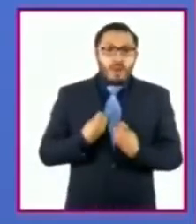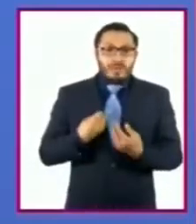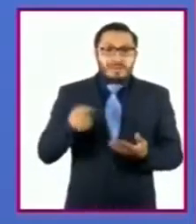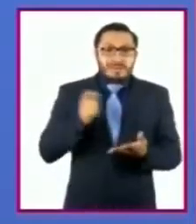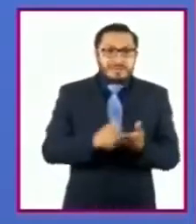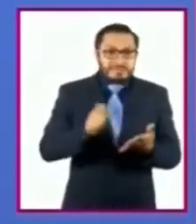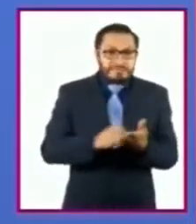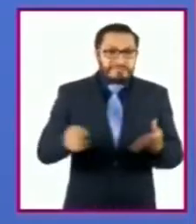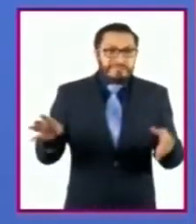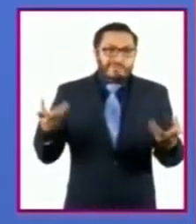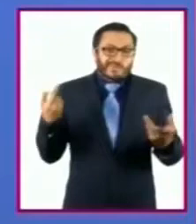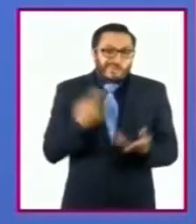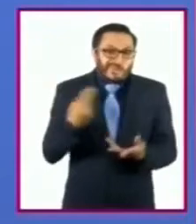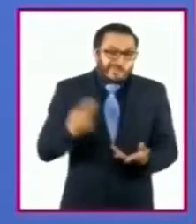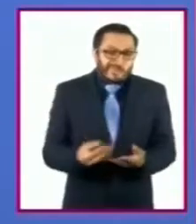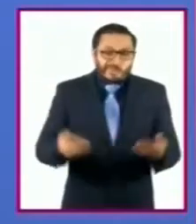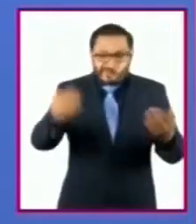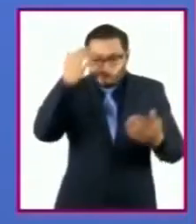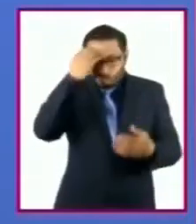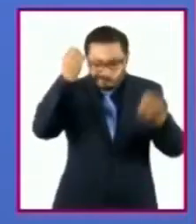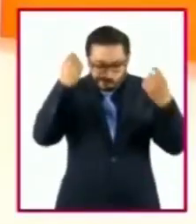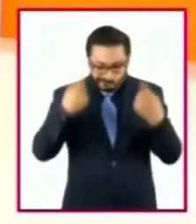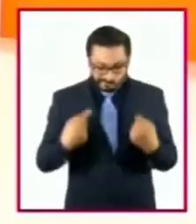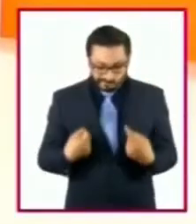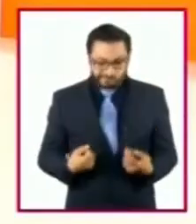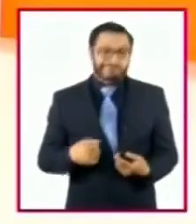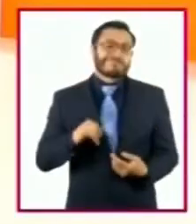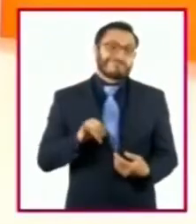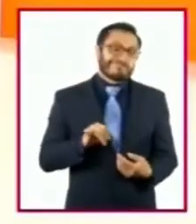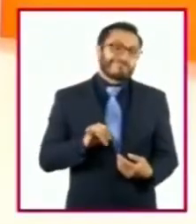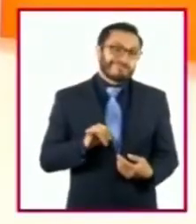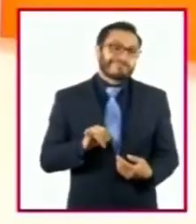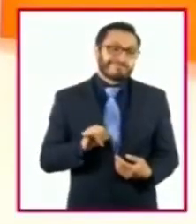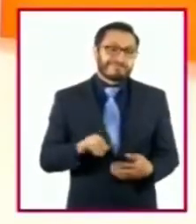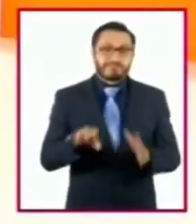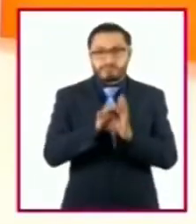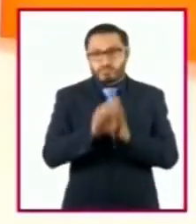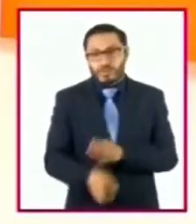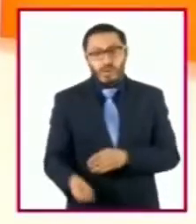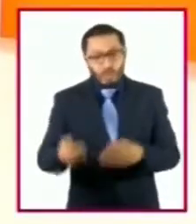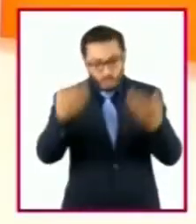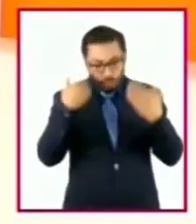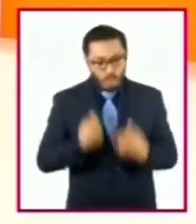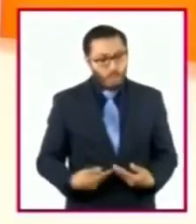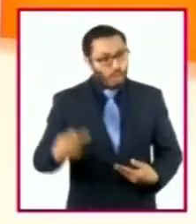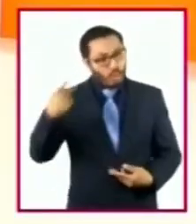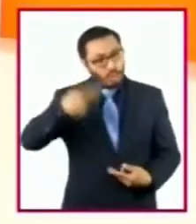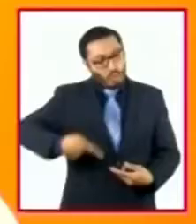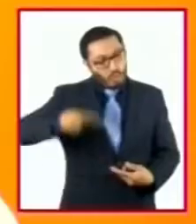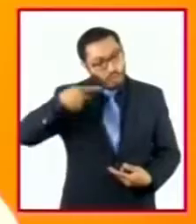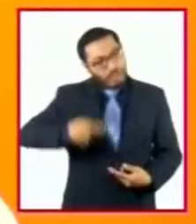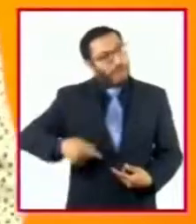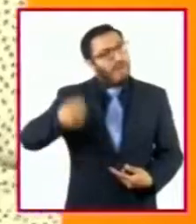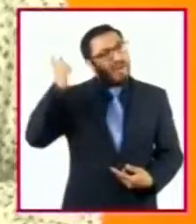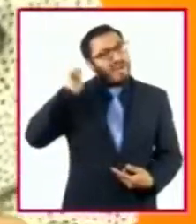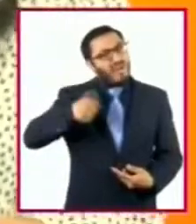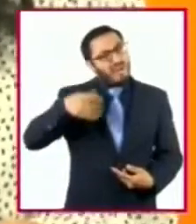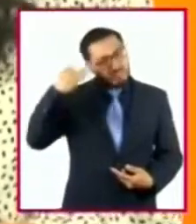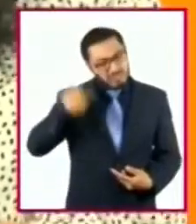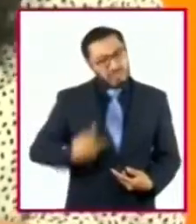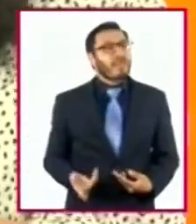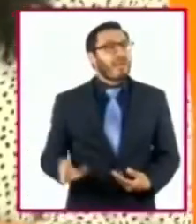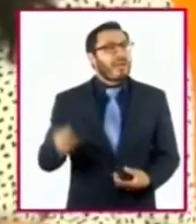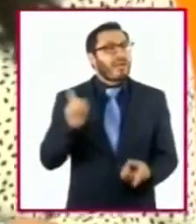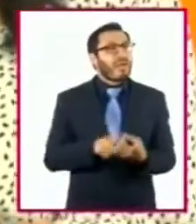Por ejemplo, podemos preguntarnos ¿quién soy y dónde estoy? Sí, así